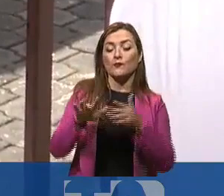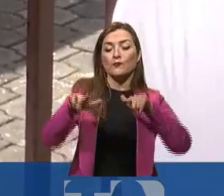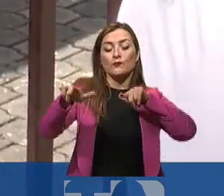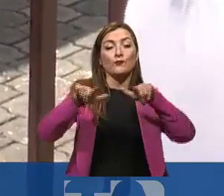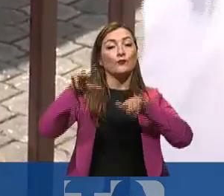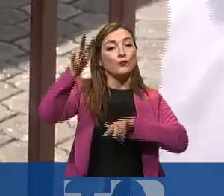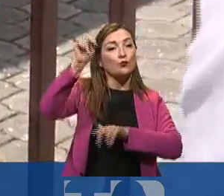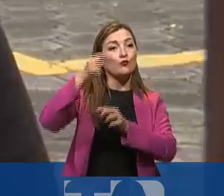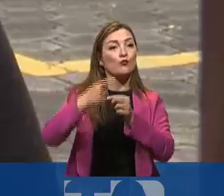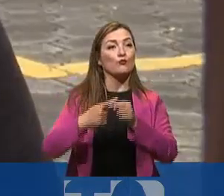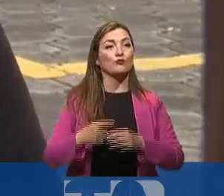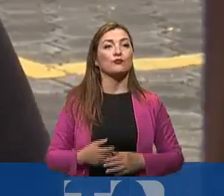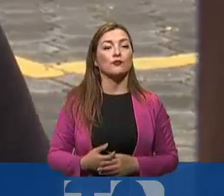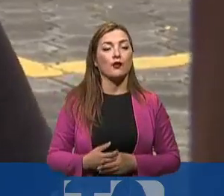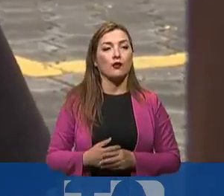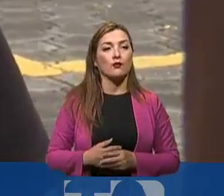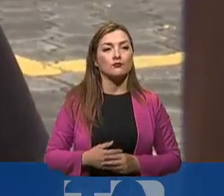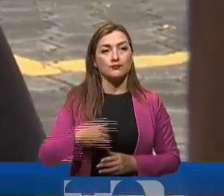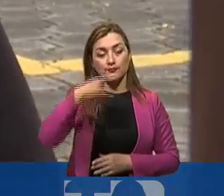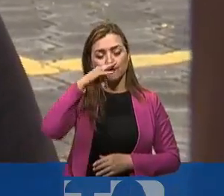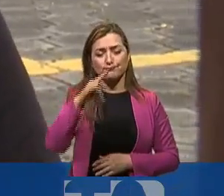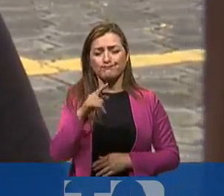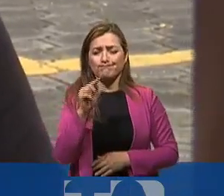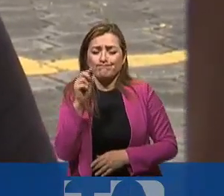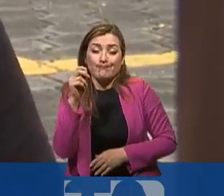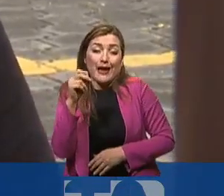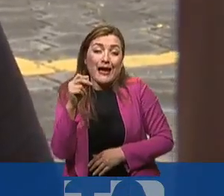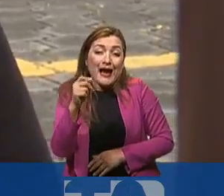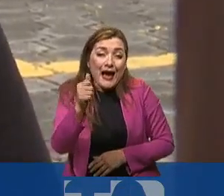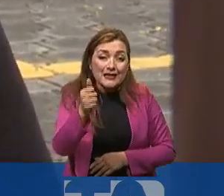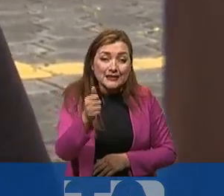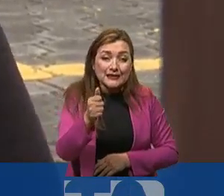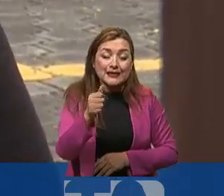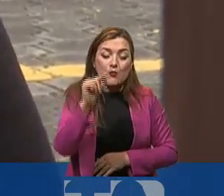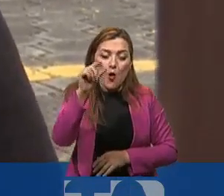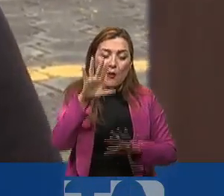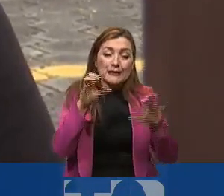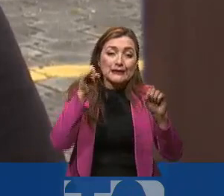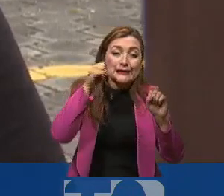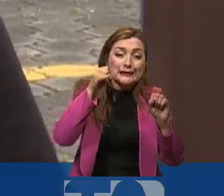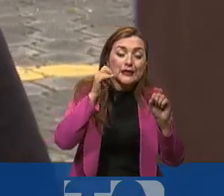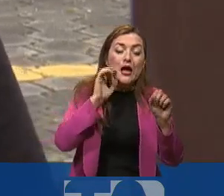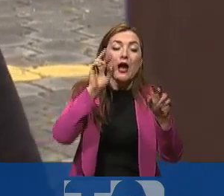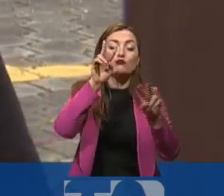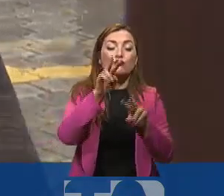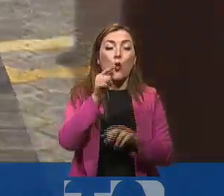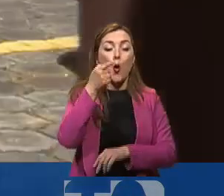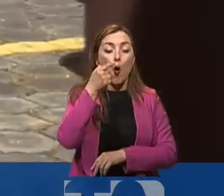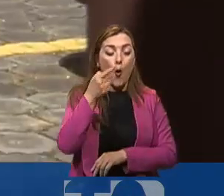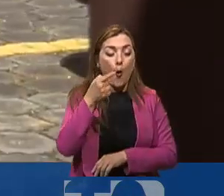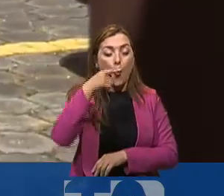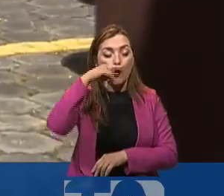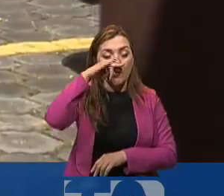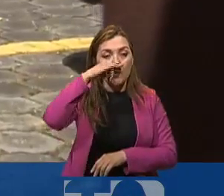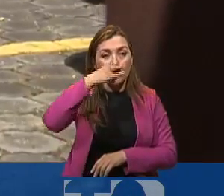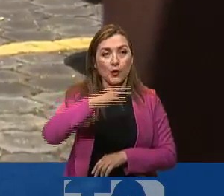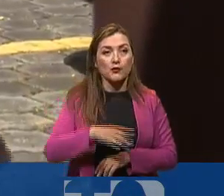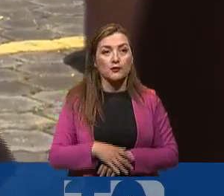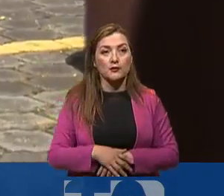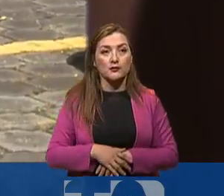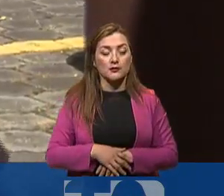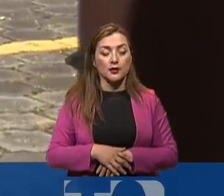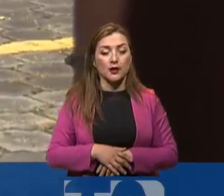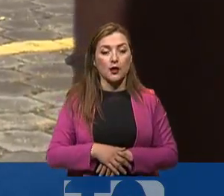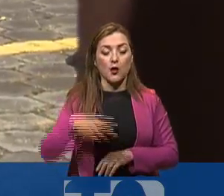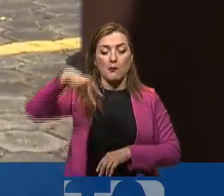ubicada en el norte de Quito. A un niño casi le violan. Entonces, imagínense la magnitud que tenemos. Le han bajado el pantalón